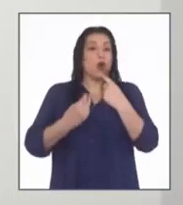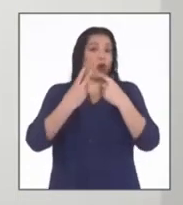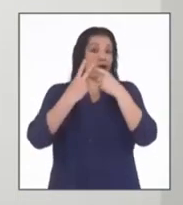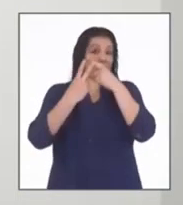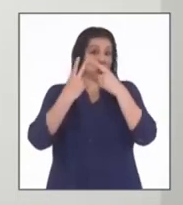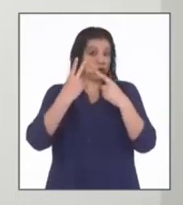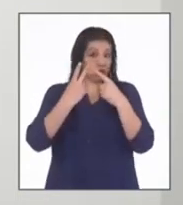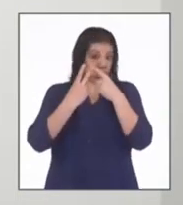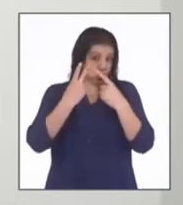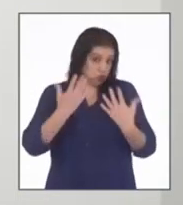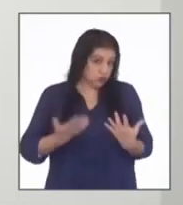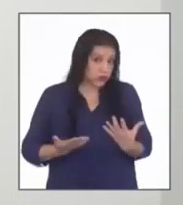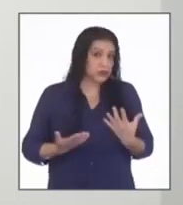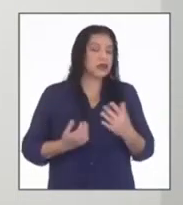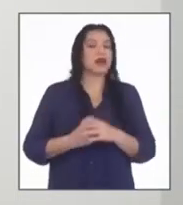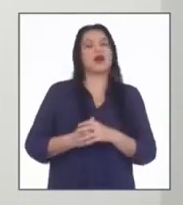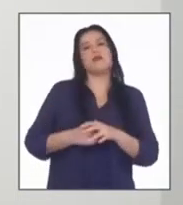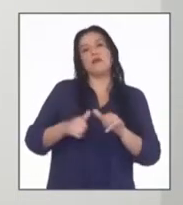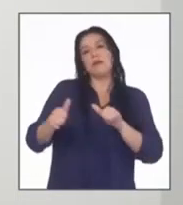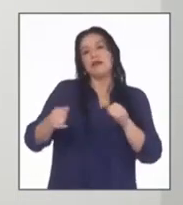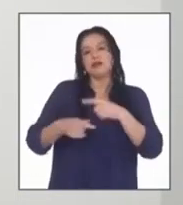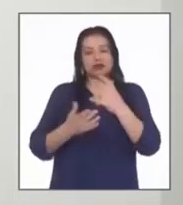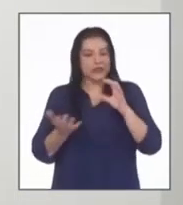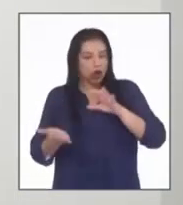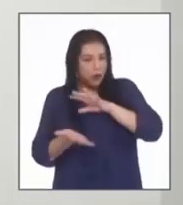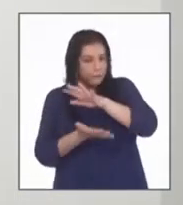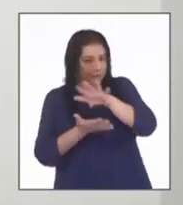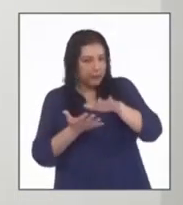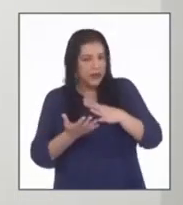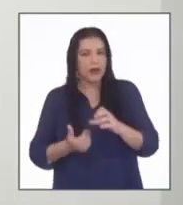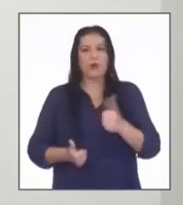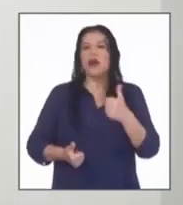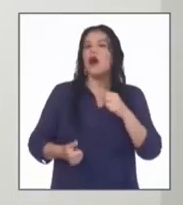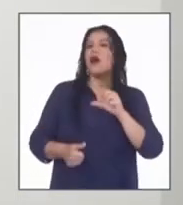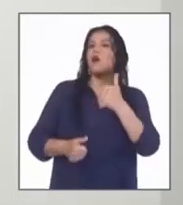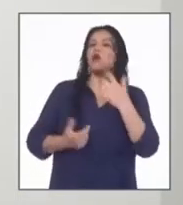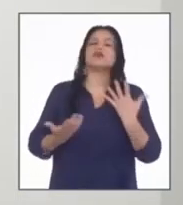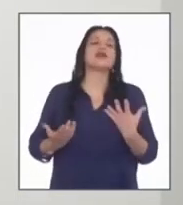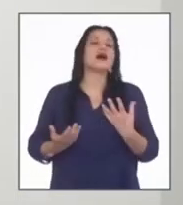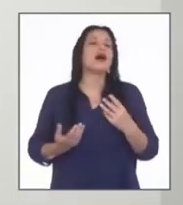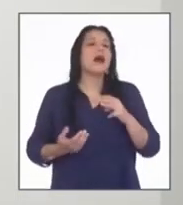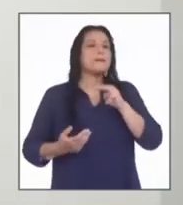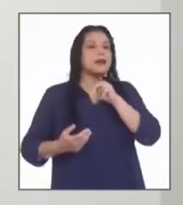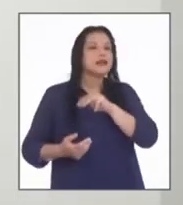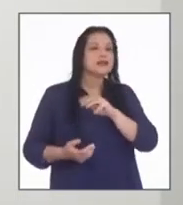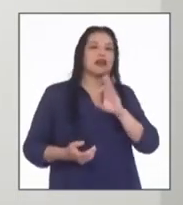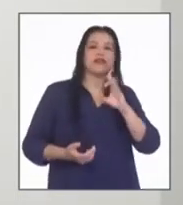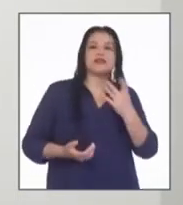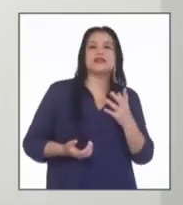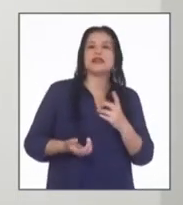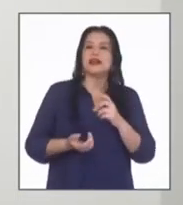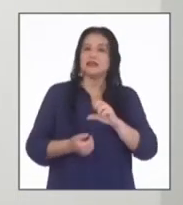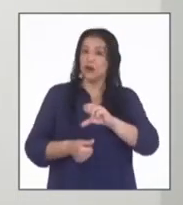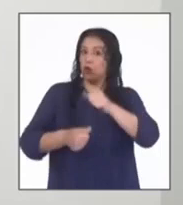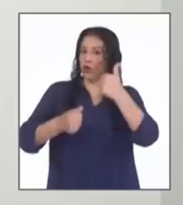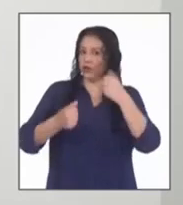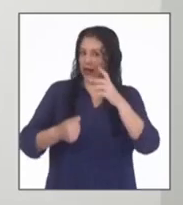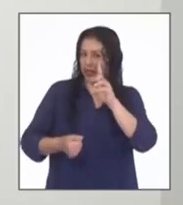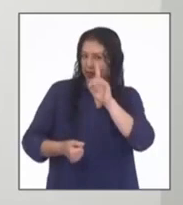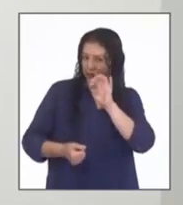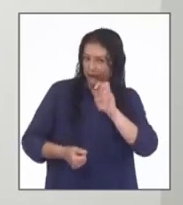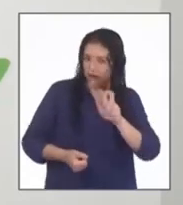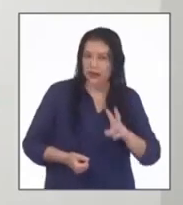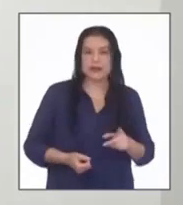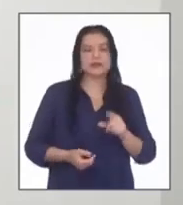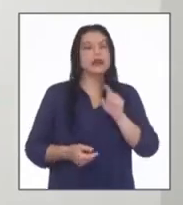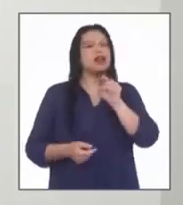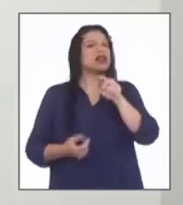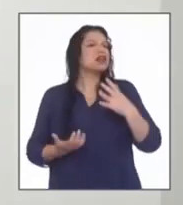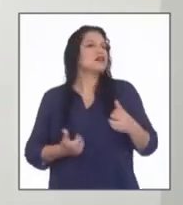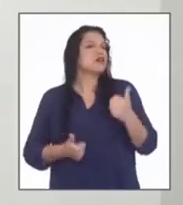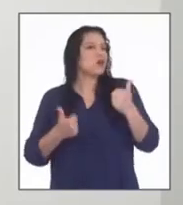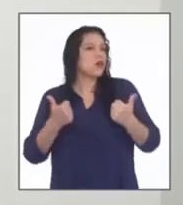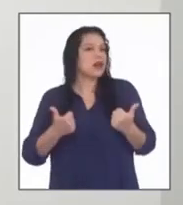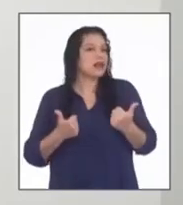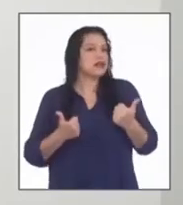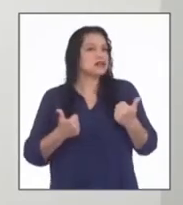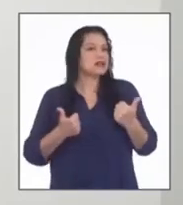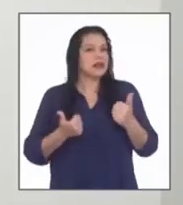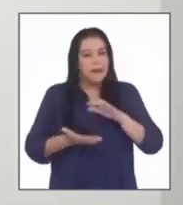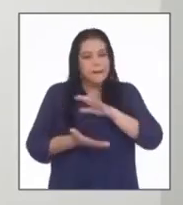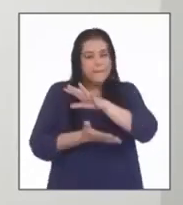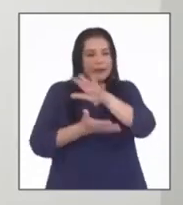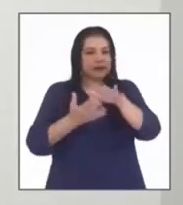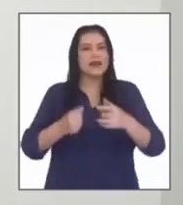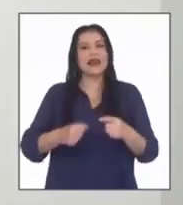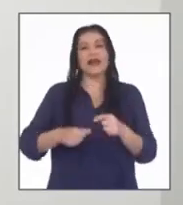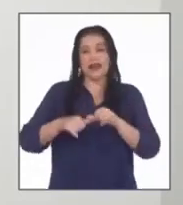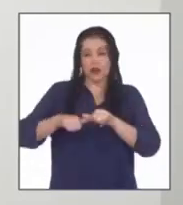magnitudes físicas fundamentales se combinan, dan origen a magnitudes físicas derivadas. En este caso, combinar la longitud